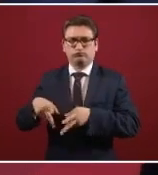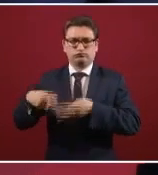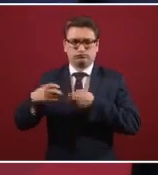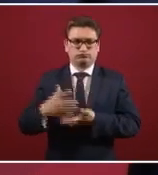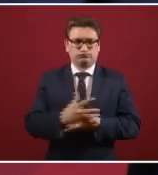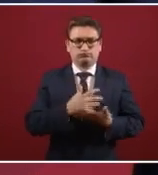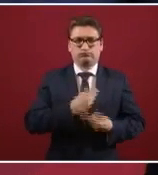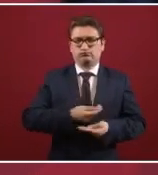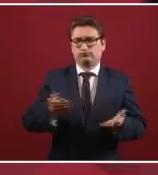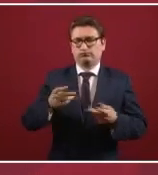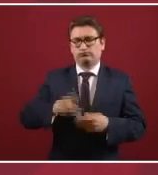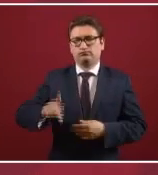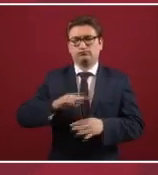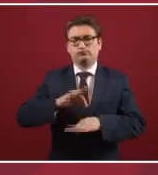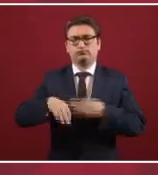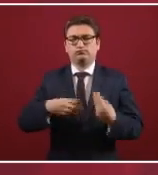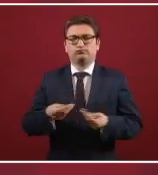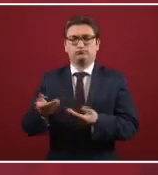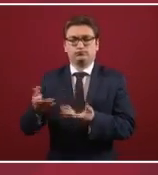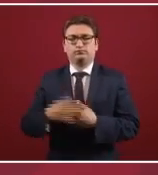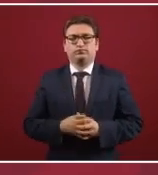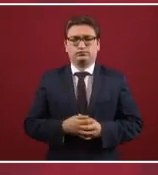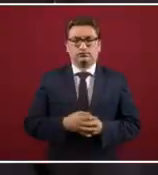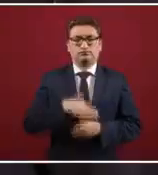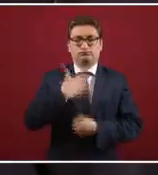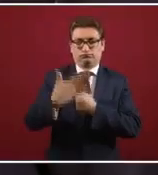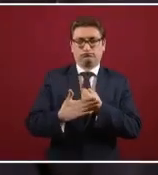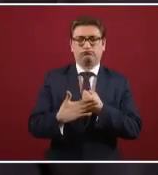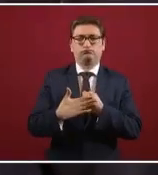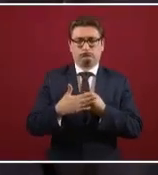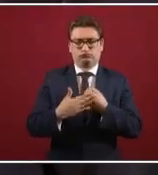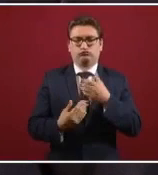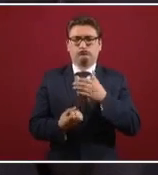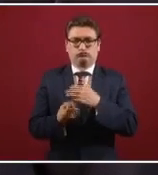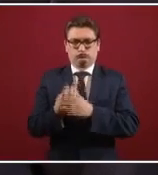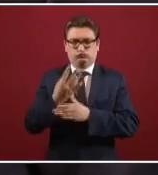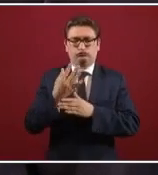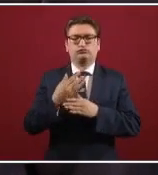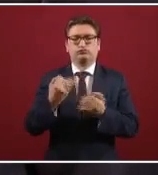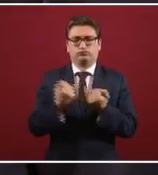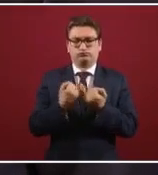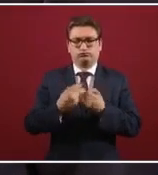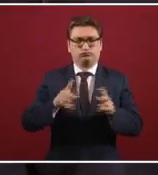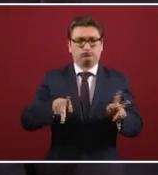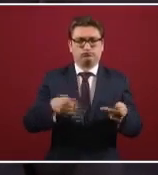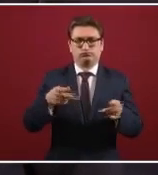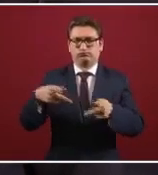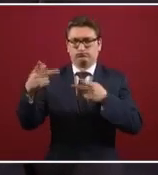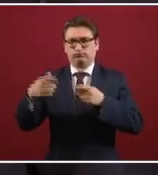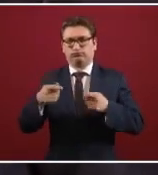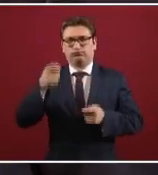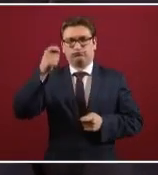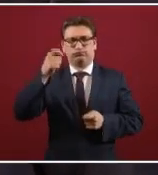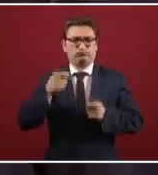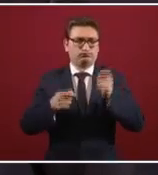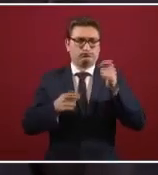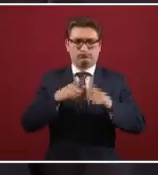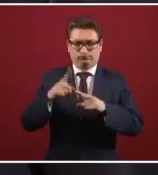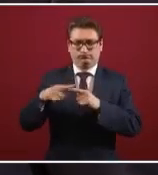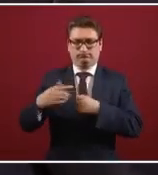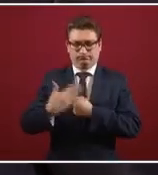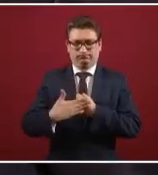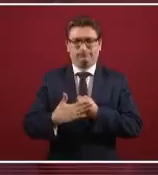una nueva subasta qué se va a llevar a cabo